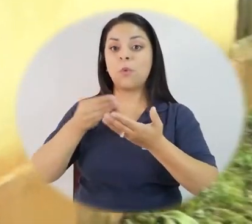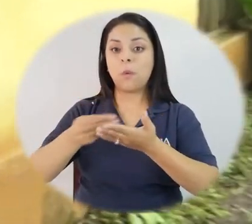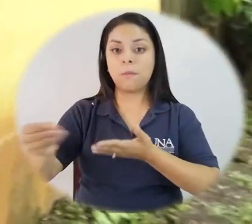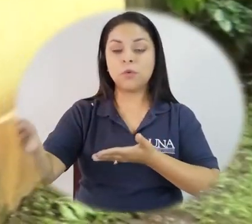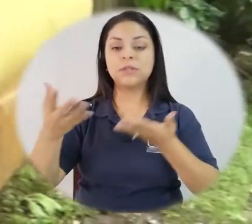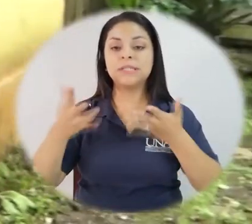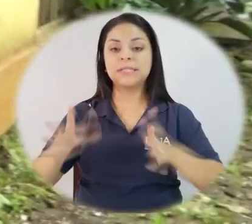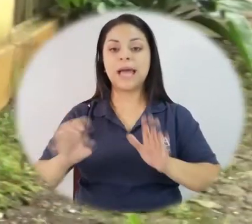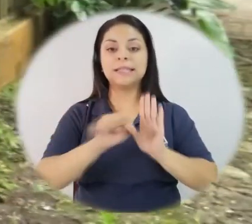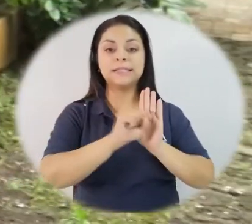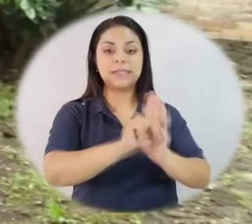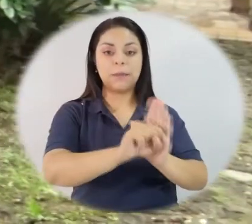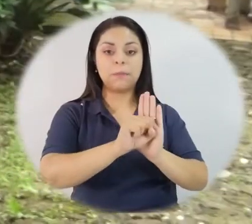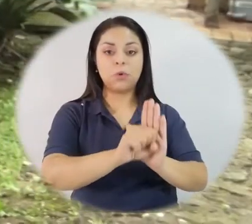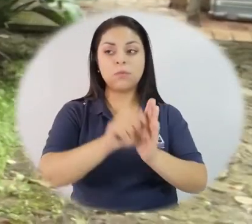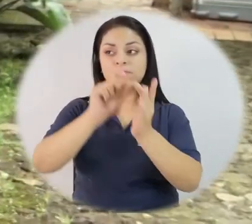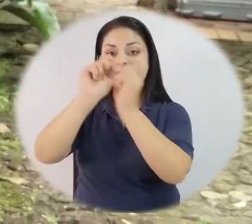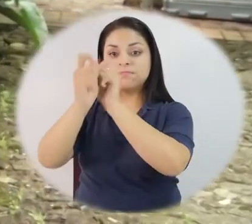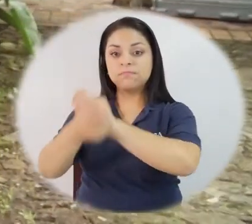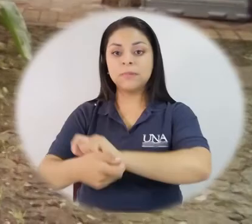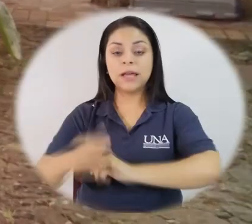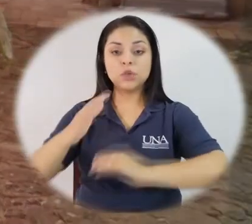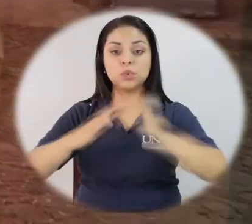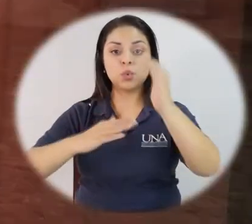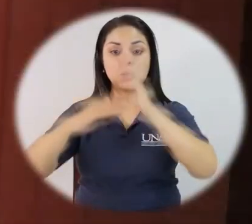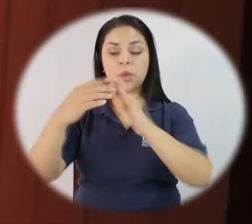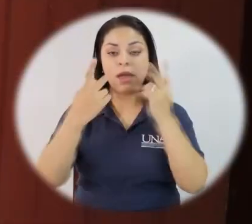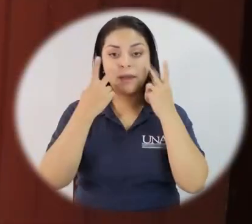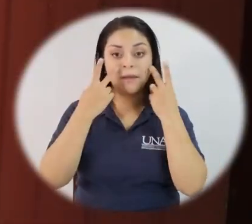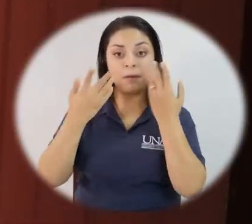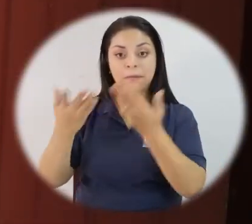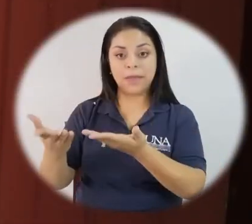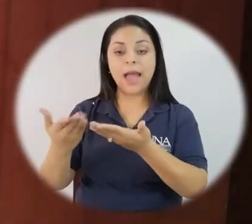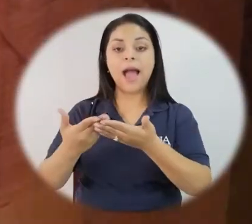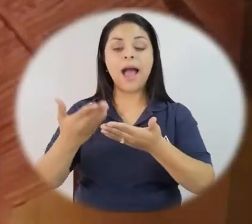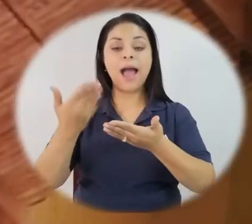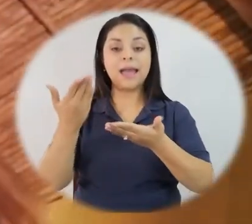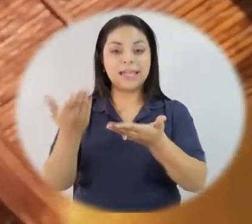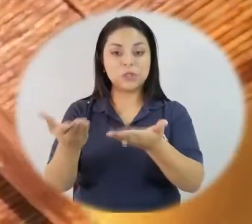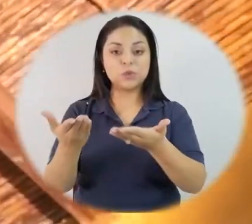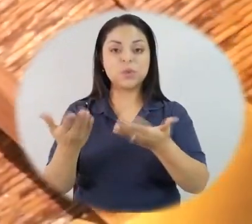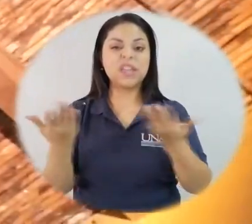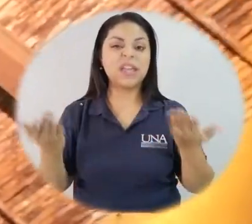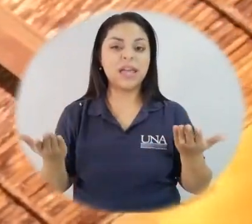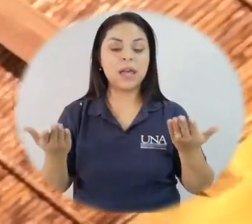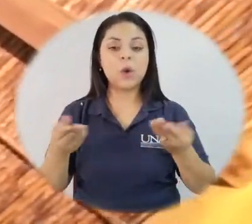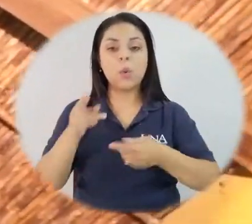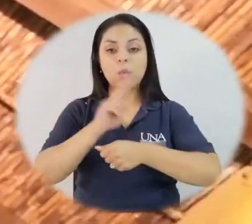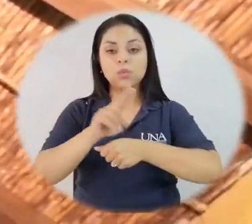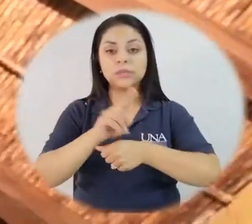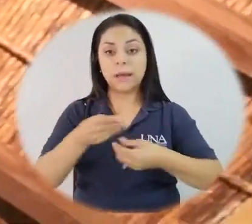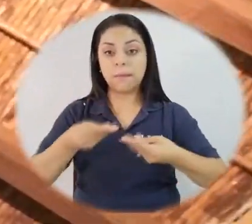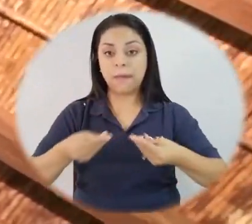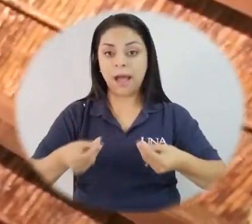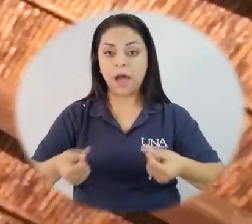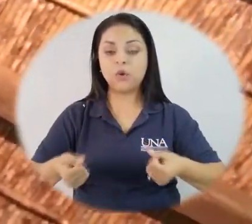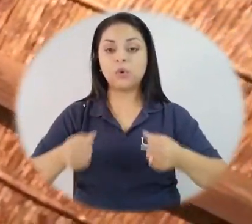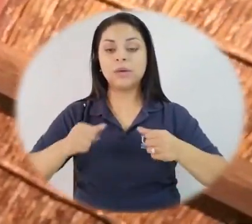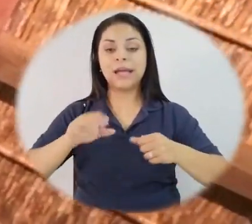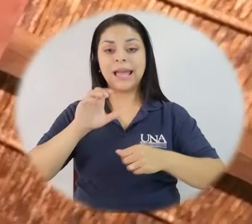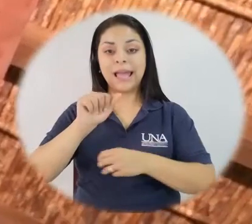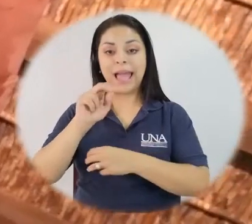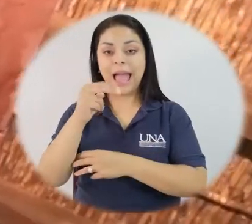patrimonio, se restauró la estructura de bareque, que como podemos observar está basada en el uso de barro,